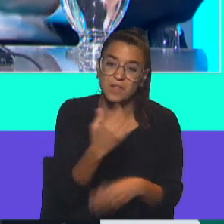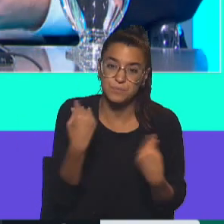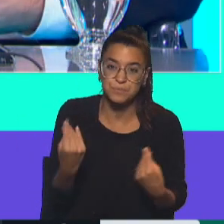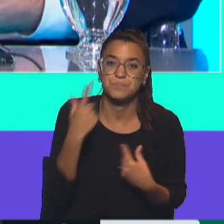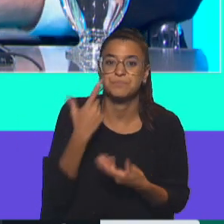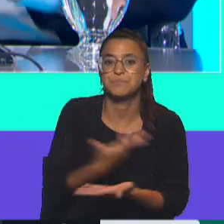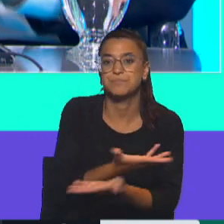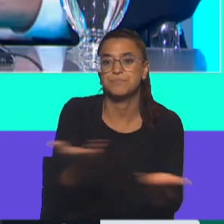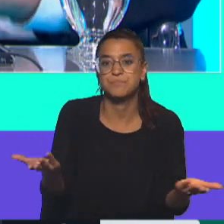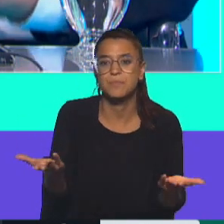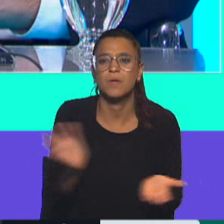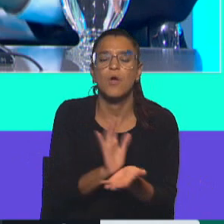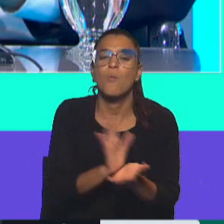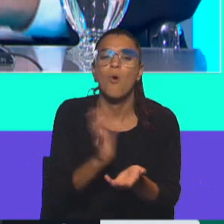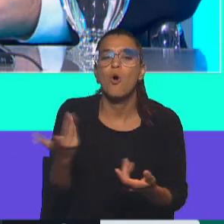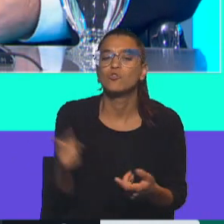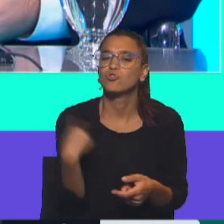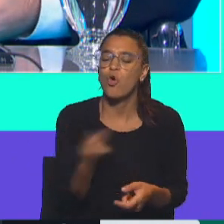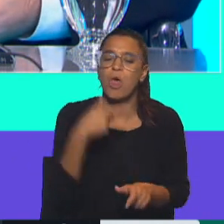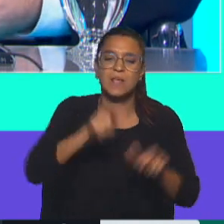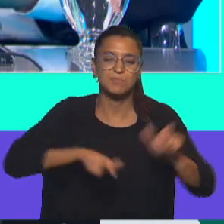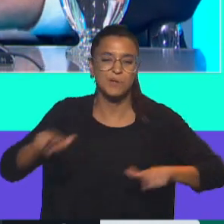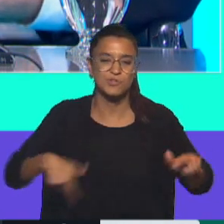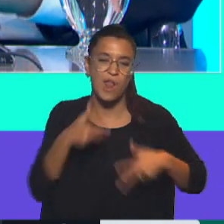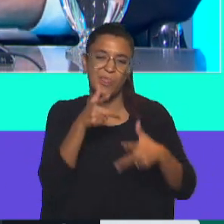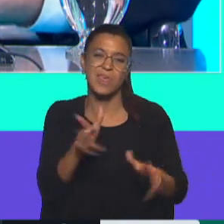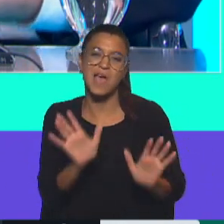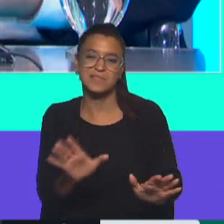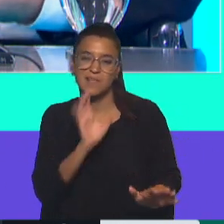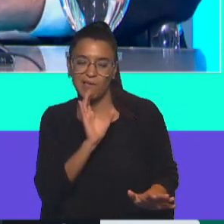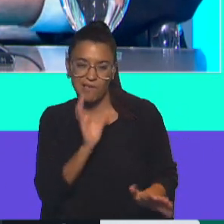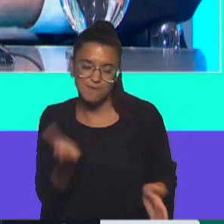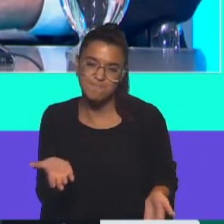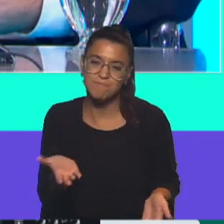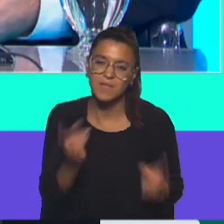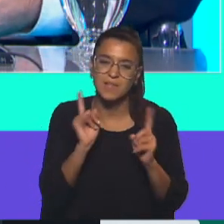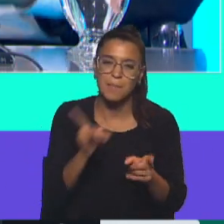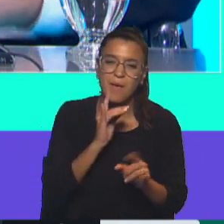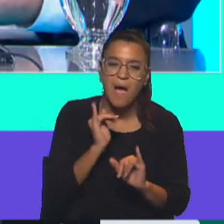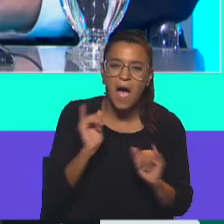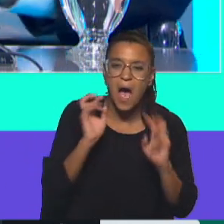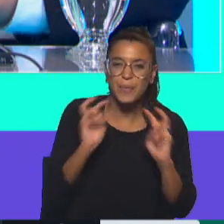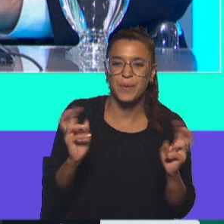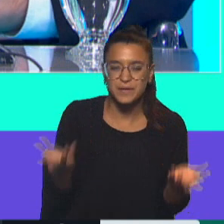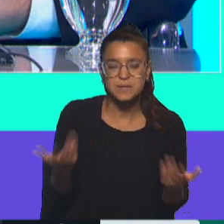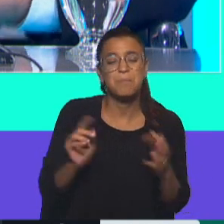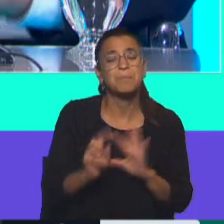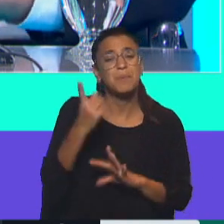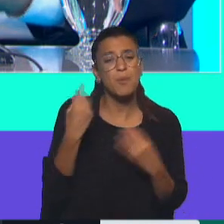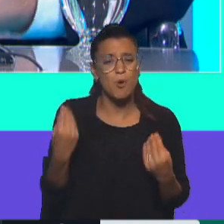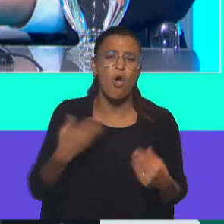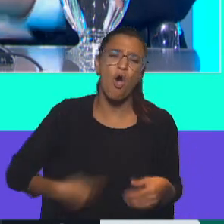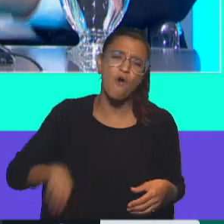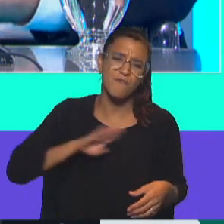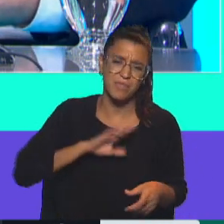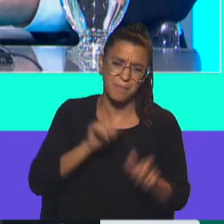está al alcance del vocabulario de todas las personas, y su mala utilización también es una advertencia. En primer lugar, porque ofende a